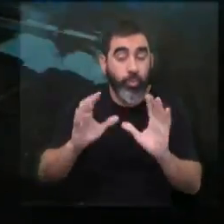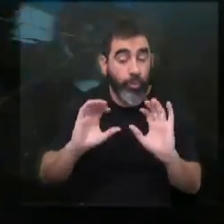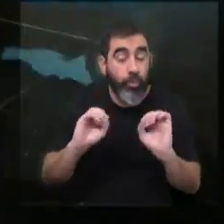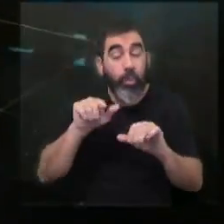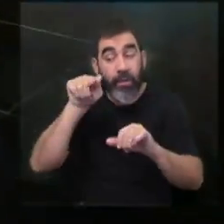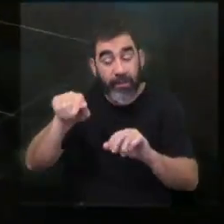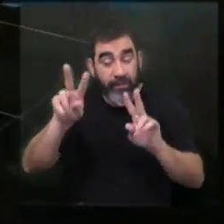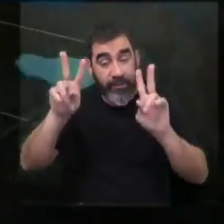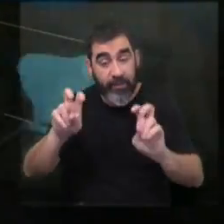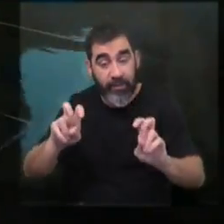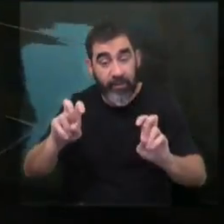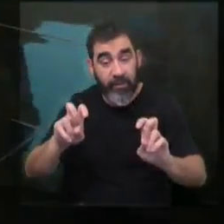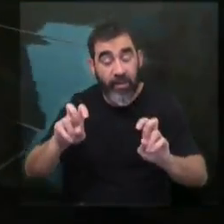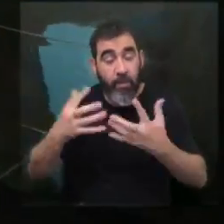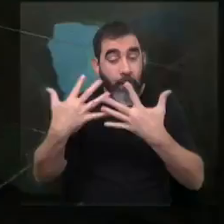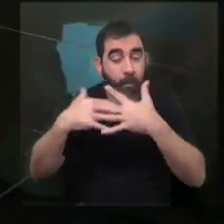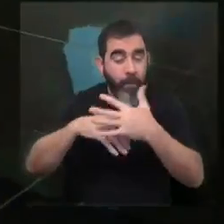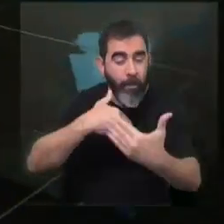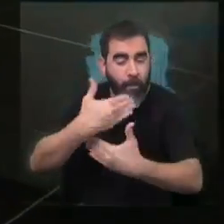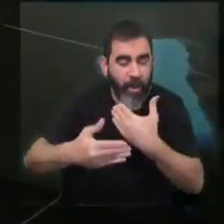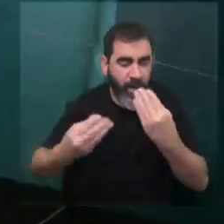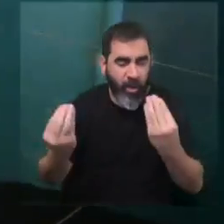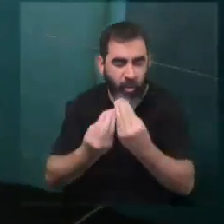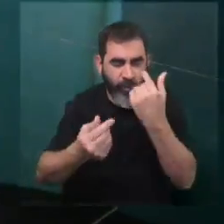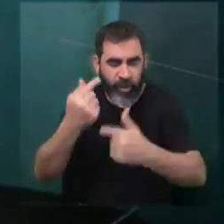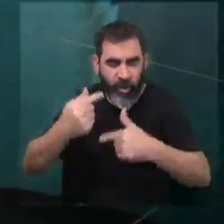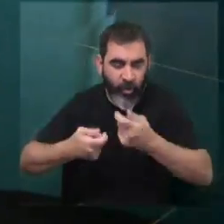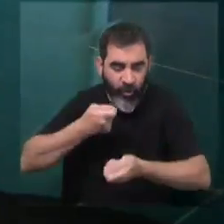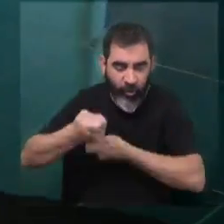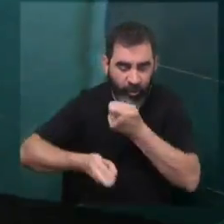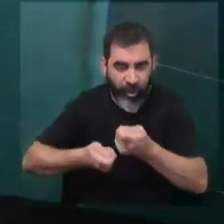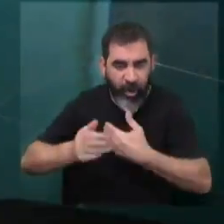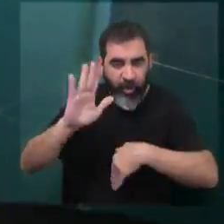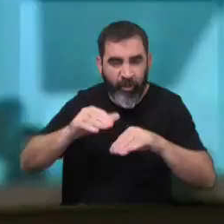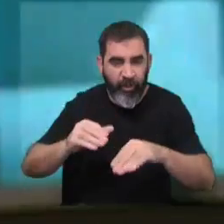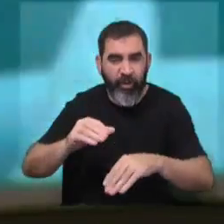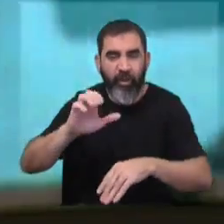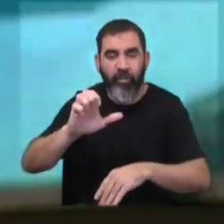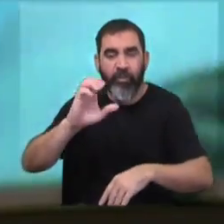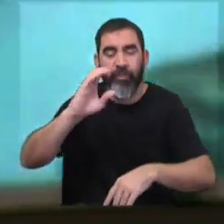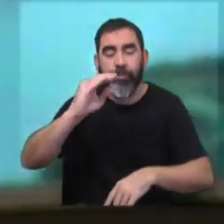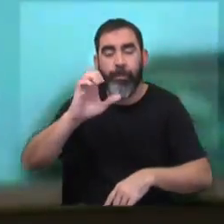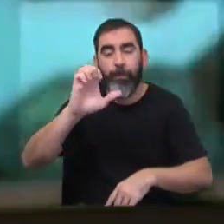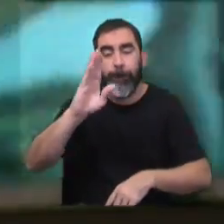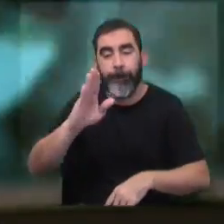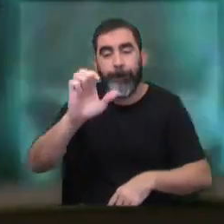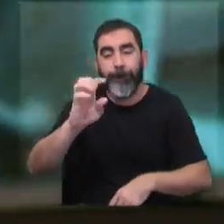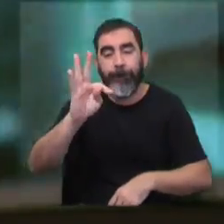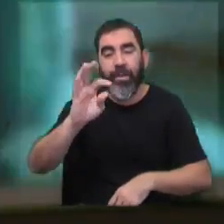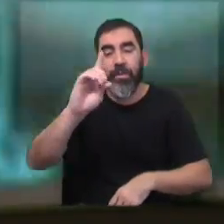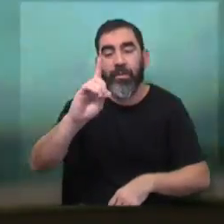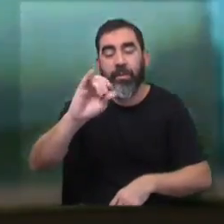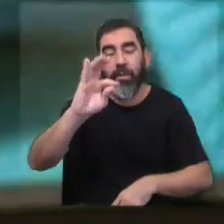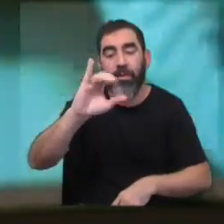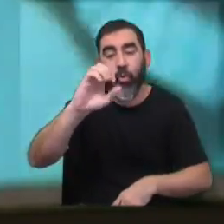es una mezcla compleja de muchos componentes, mayoritariamente peptídicos, y dentro de esos hay algunos que tienen